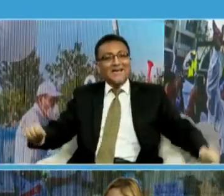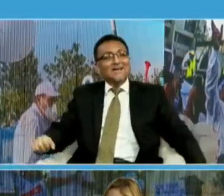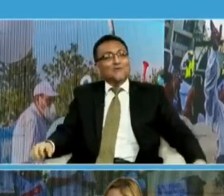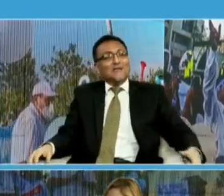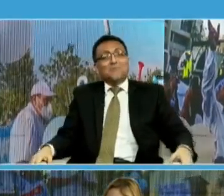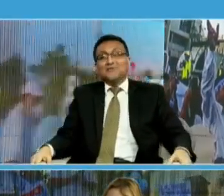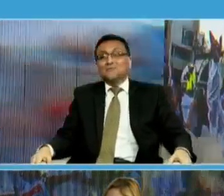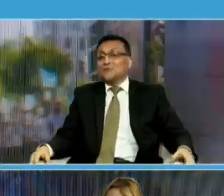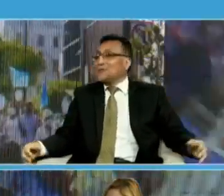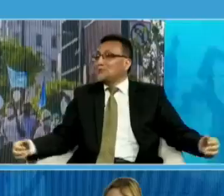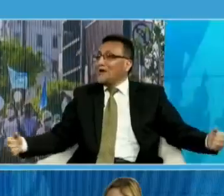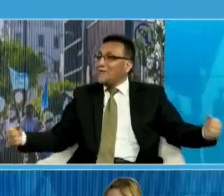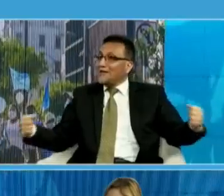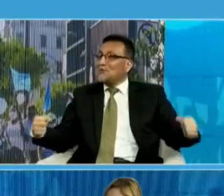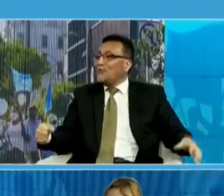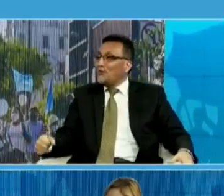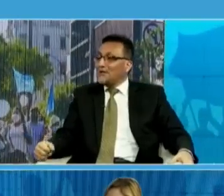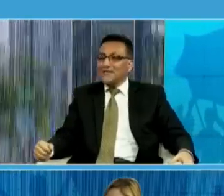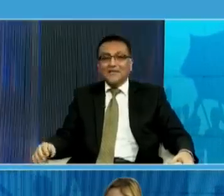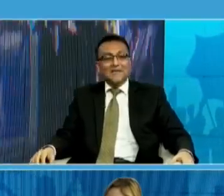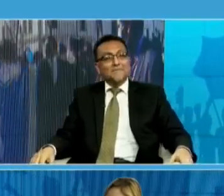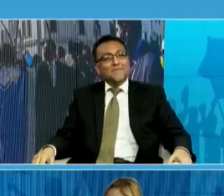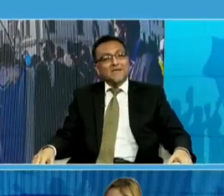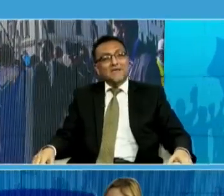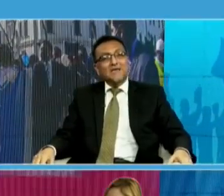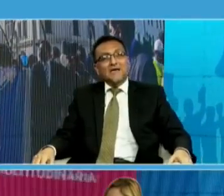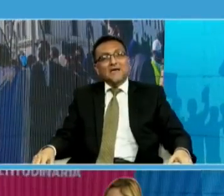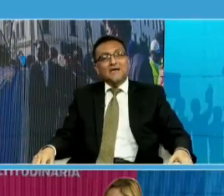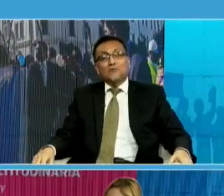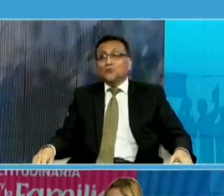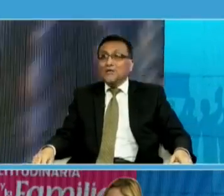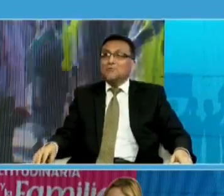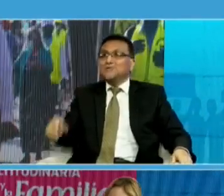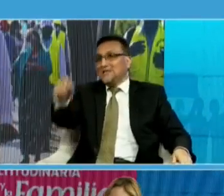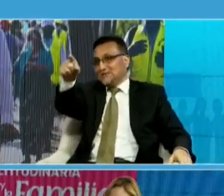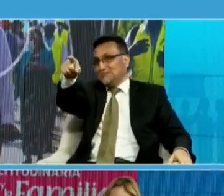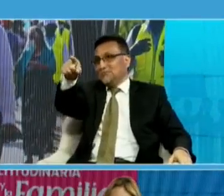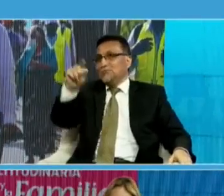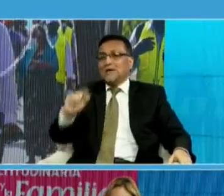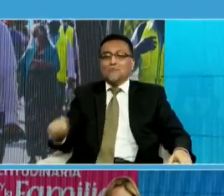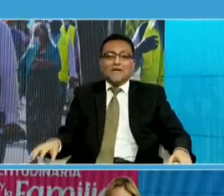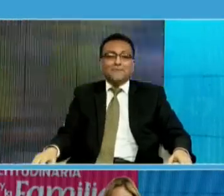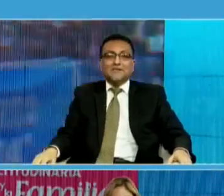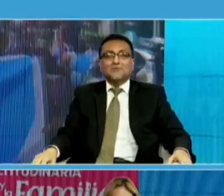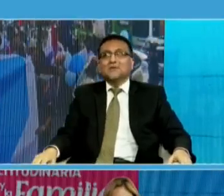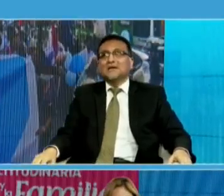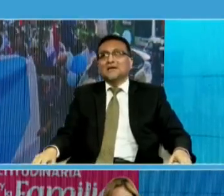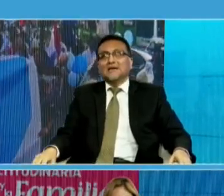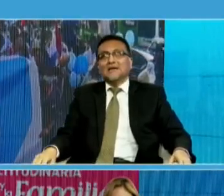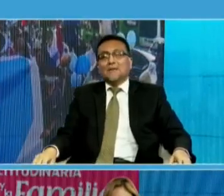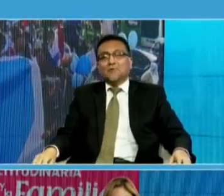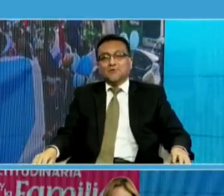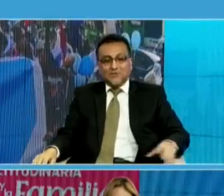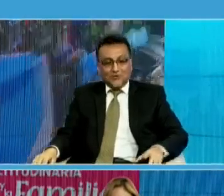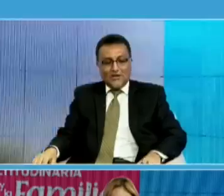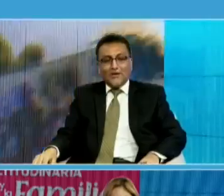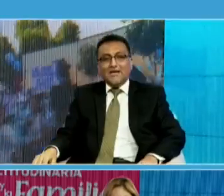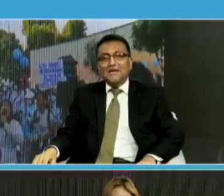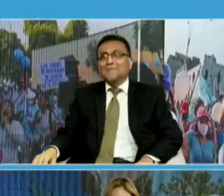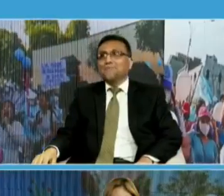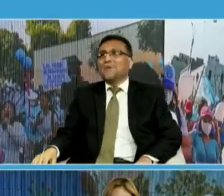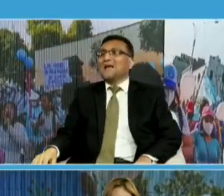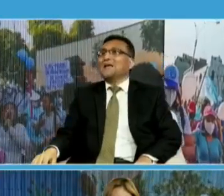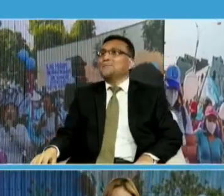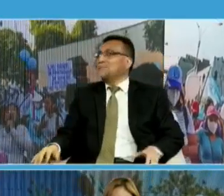Iberoamérica nos damos un abrazo fuerte y nos unimos. Y esta es una expresión a propósito de la